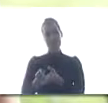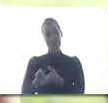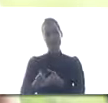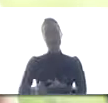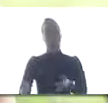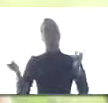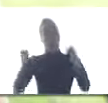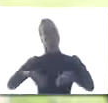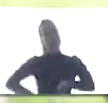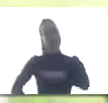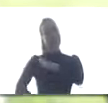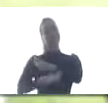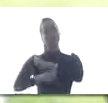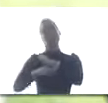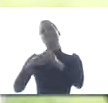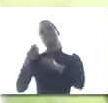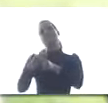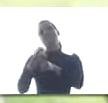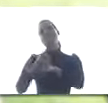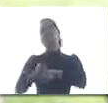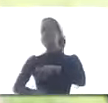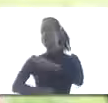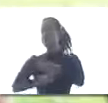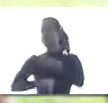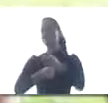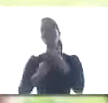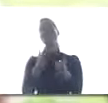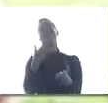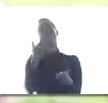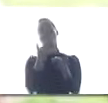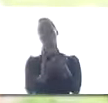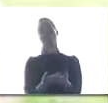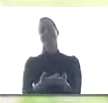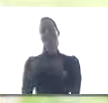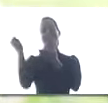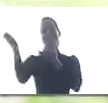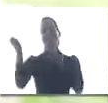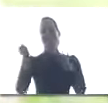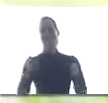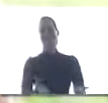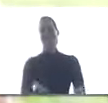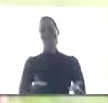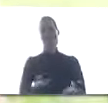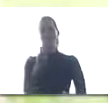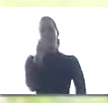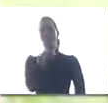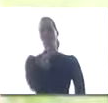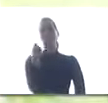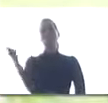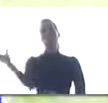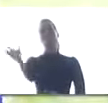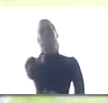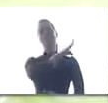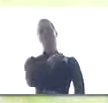víctimas en la Comuna 3 y en Medellín. Muchísimas gracias, bienvenidos y el compromiso es de todos.